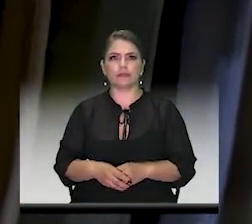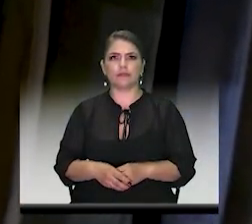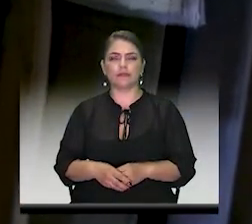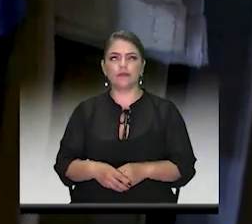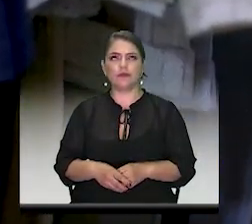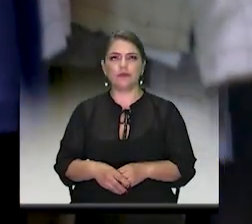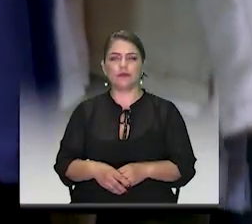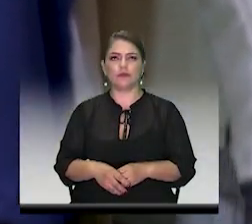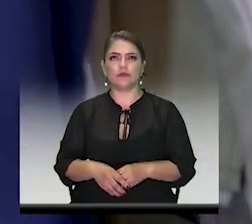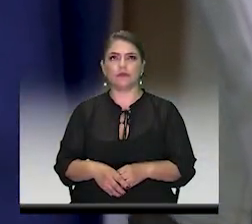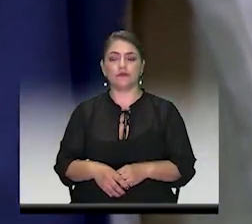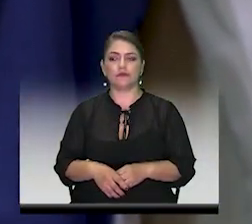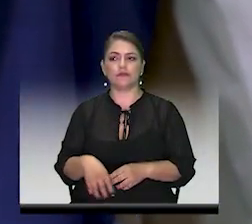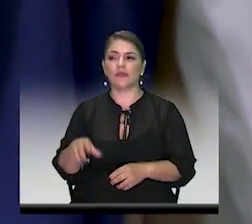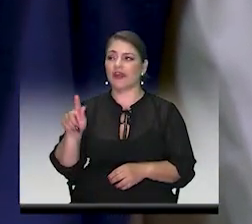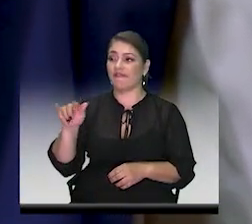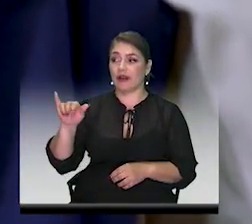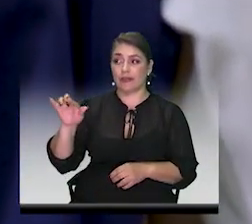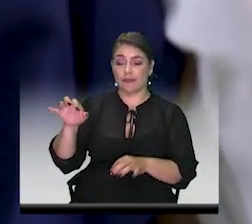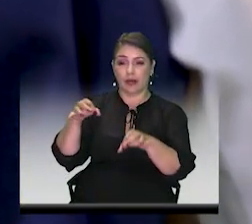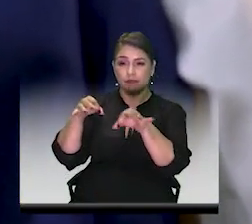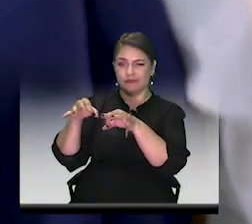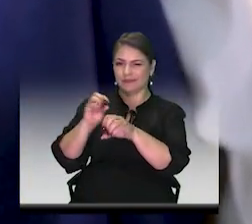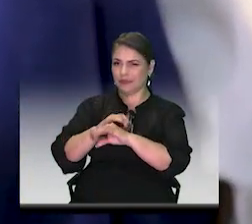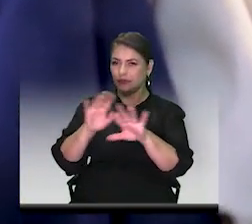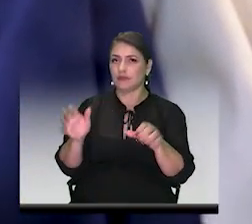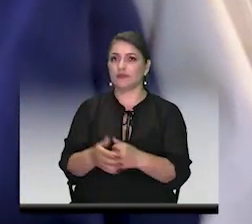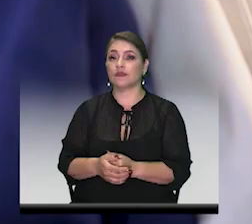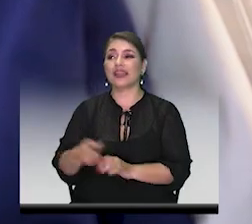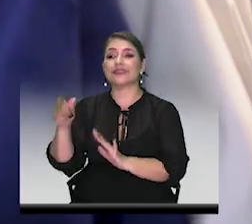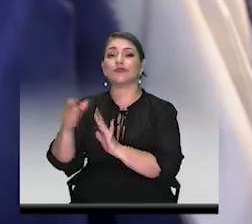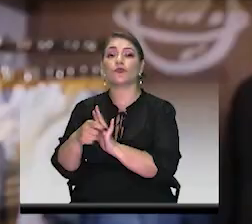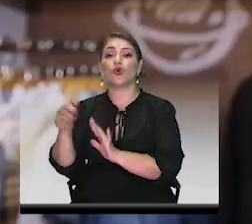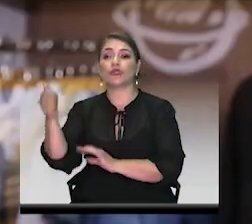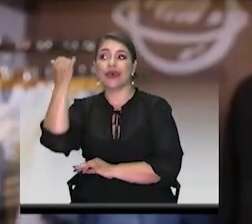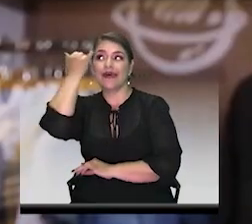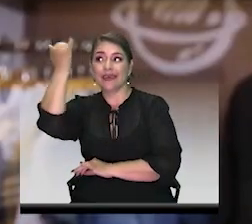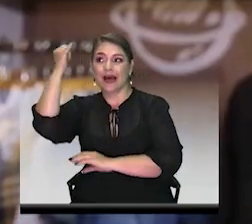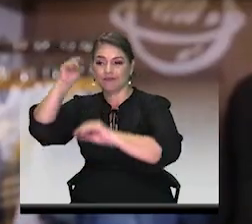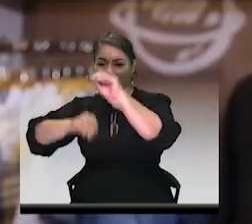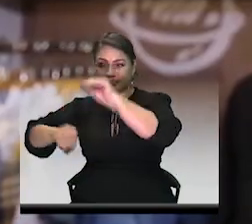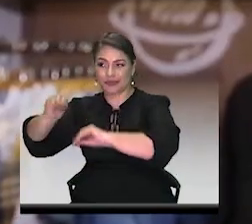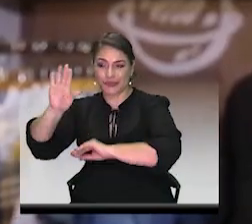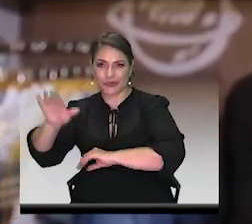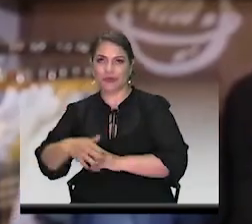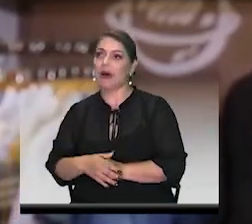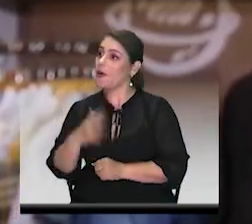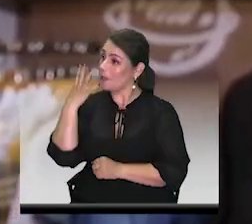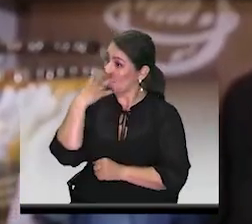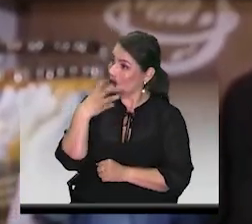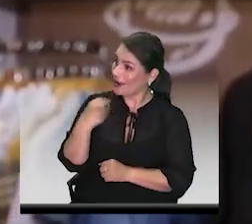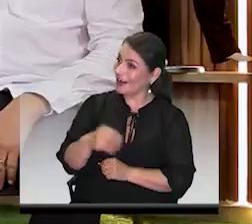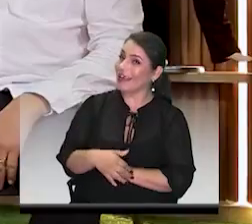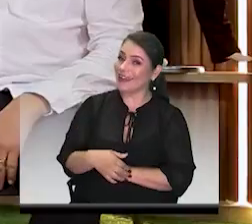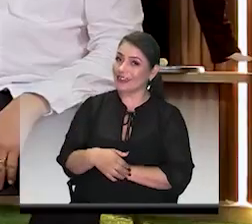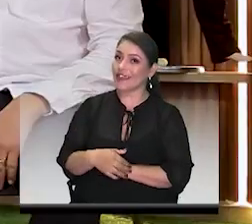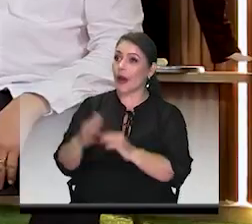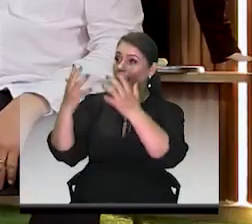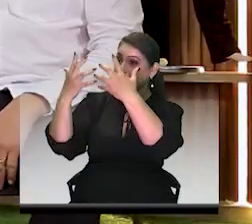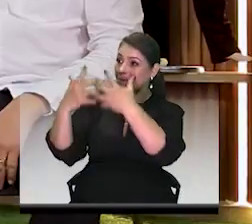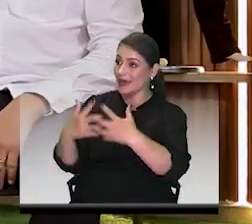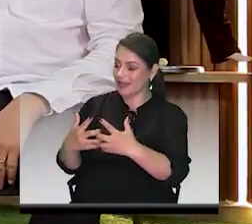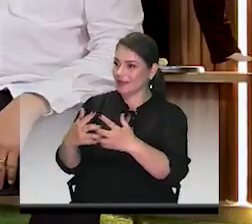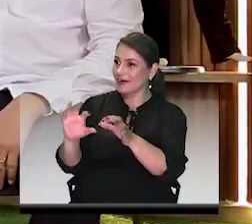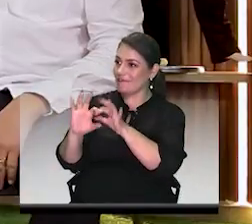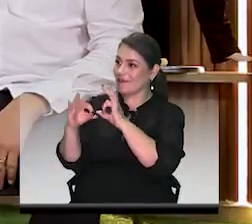Diana, Felipe hace una precisión y es cuando habla de su esposa, la diseñadora. Qué bonito ver empresas articuladas y sobre todo la familia. Esa es